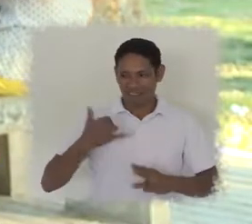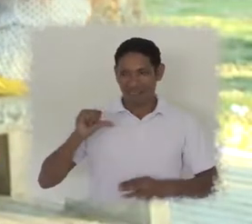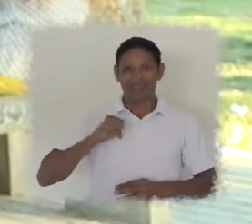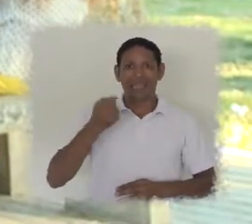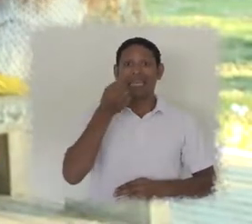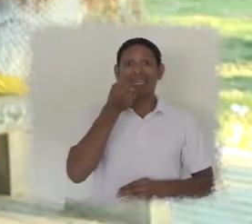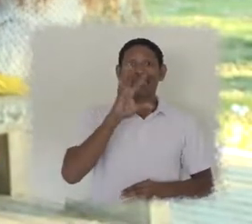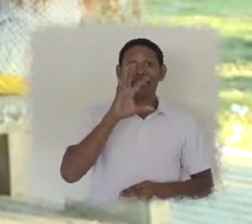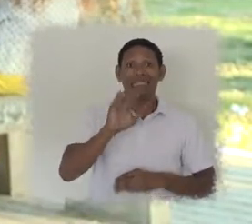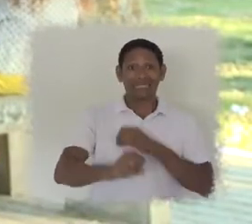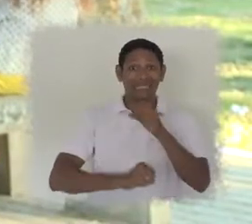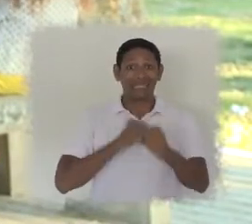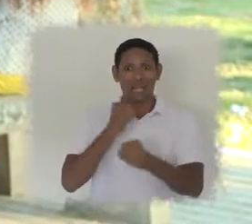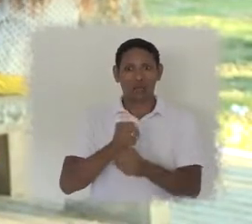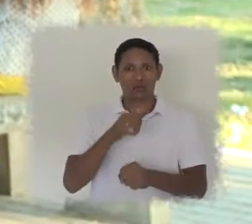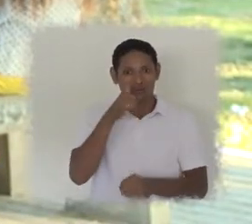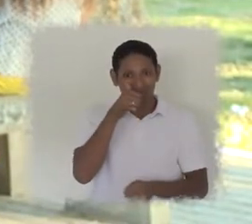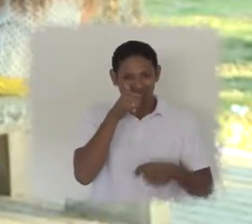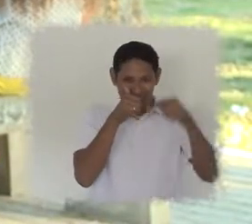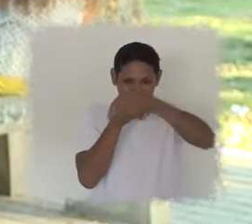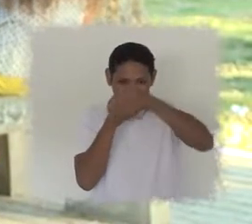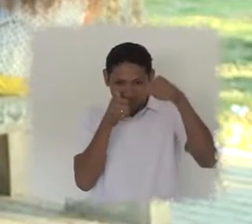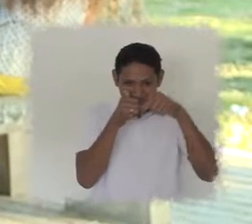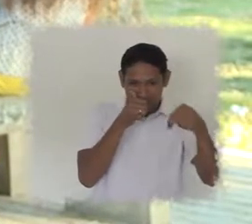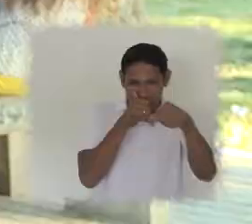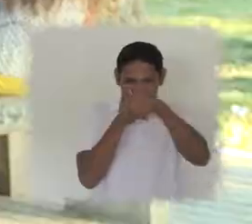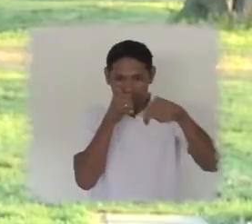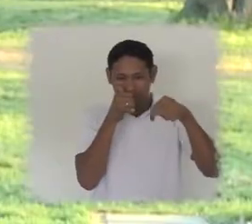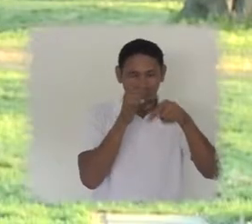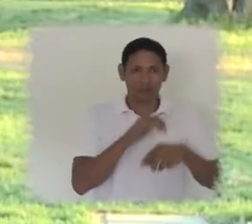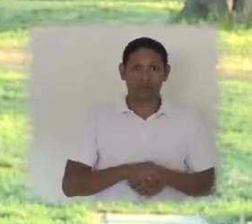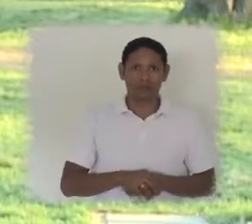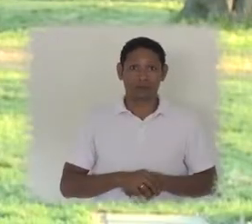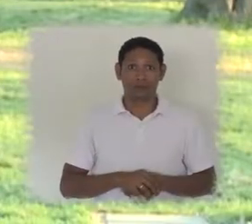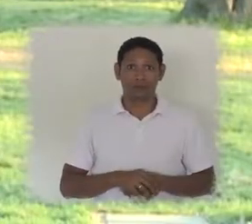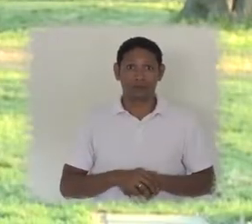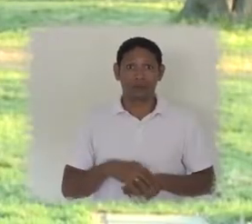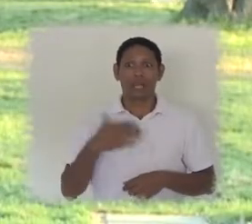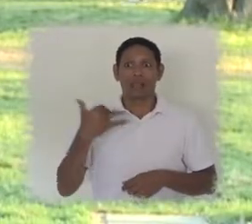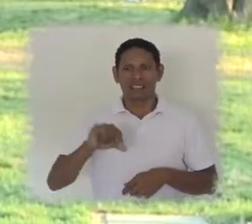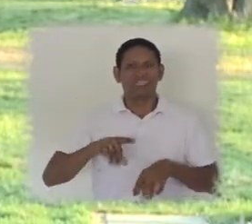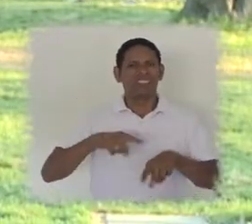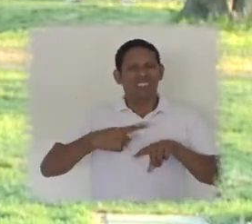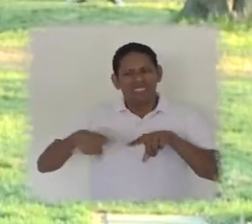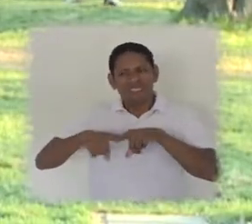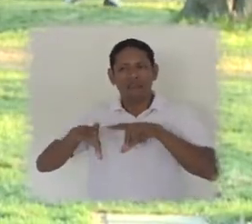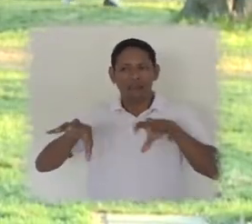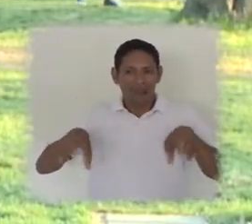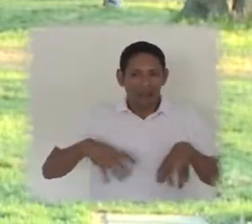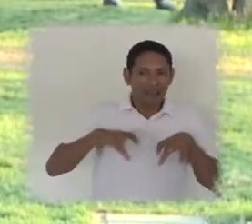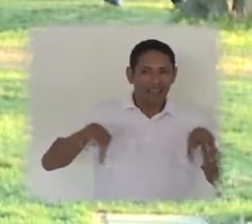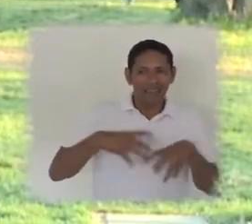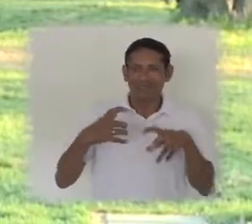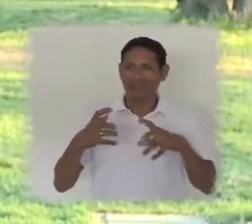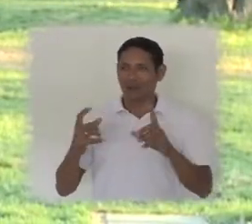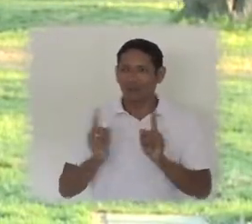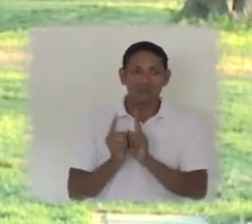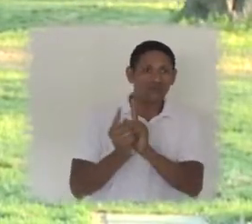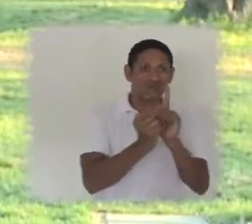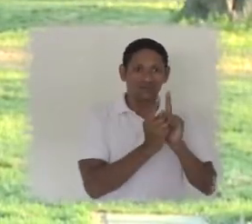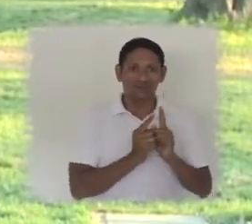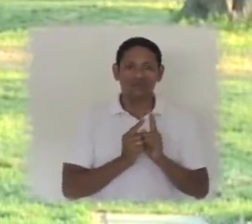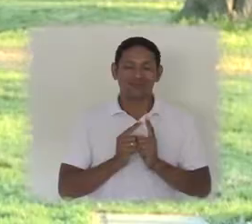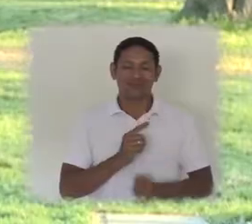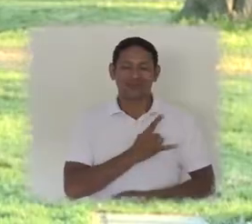Unimagdalena celebró 15 años del programa de ingeniería electrónica. La conmemoración estuvo enmarcada por actividades académicas y de